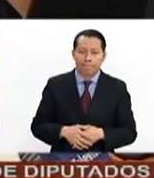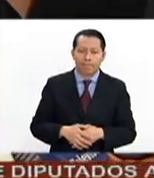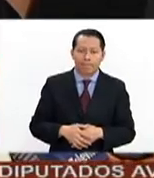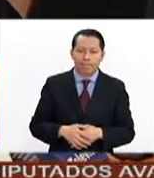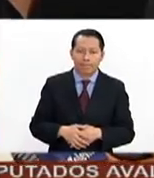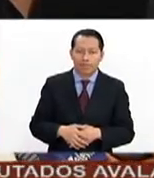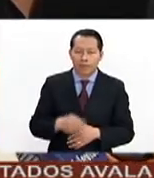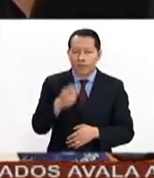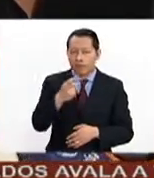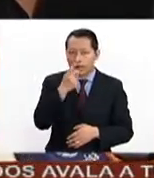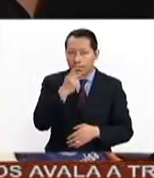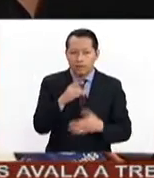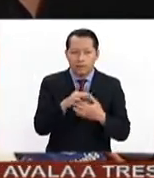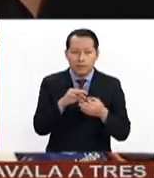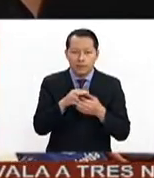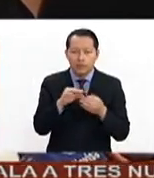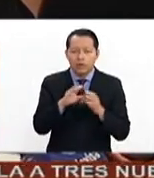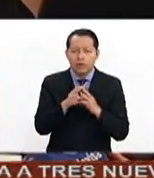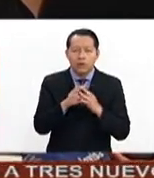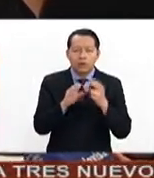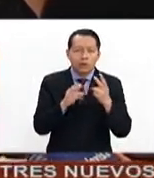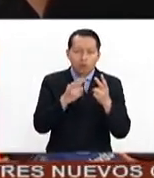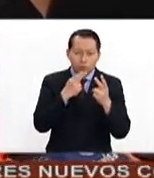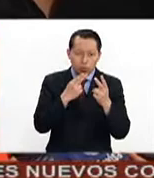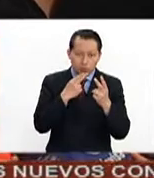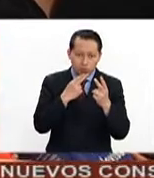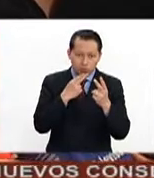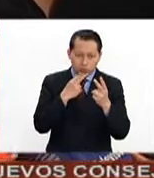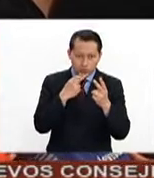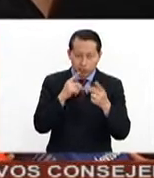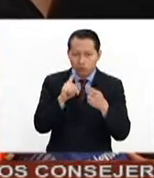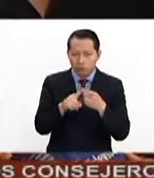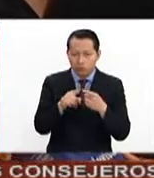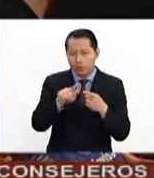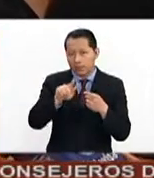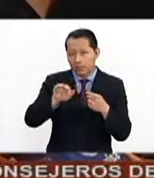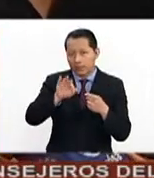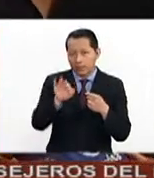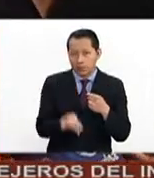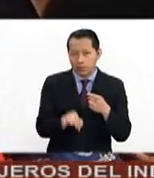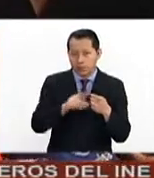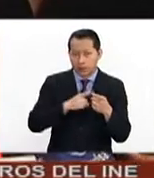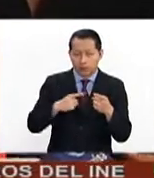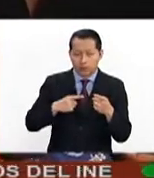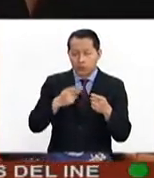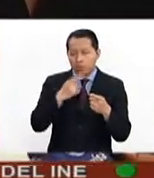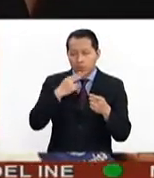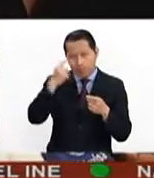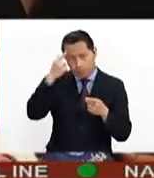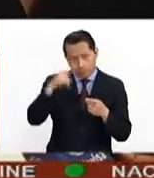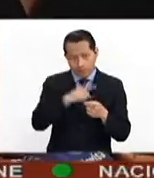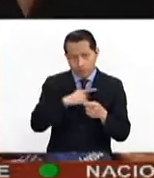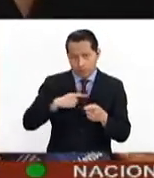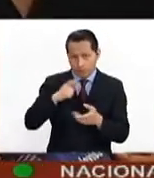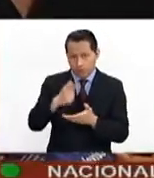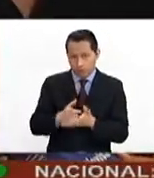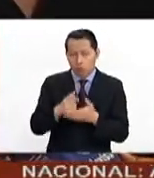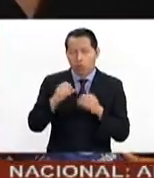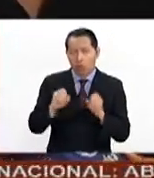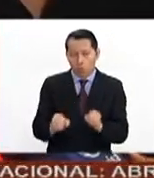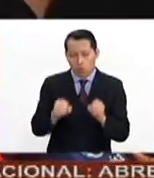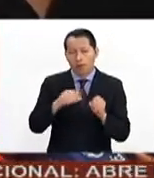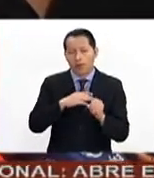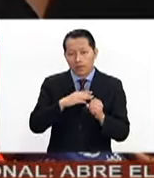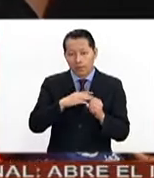La ley lo que nos dice es que tienen dos usos fundamentales. El 70% tiene que usarse o para pagar deuda o para dejar